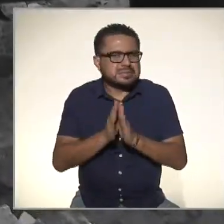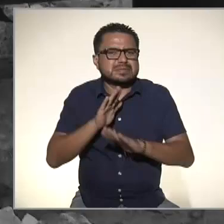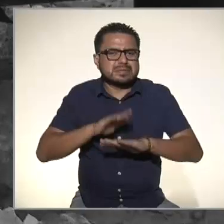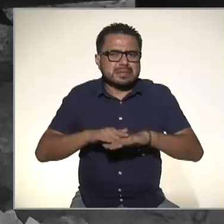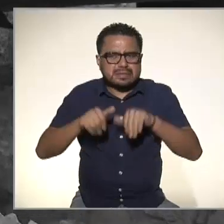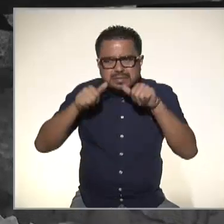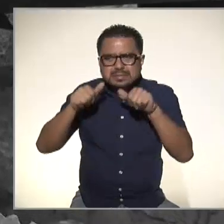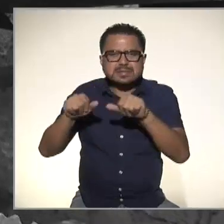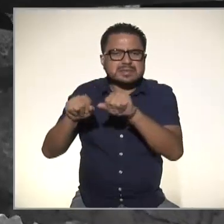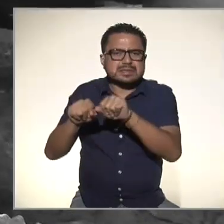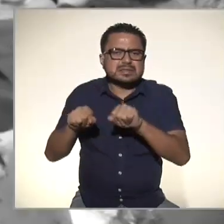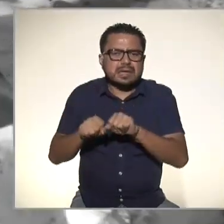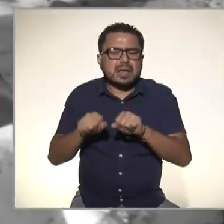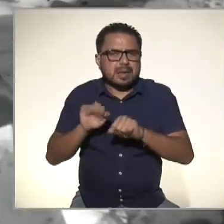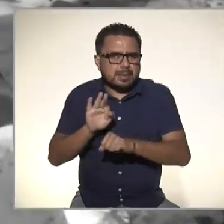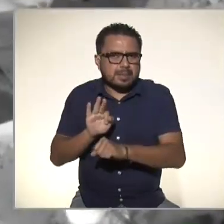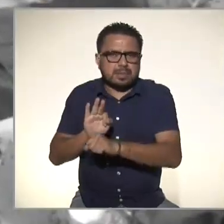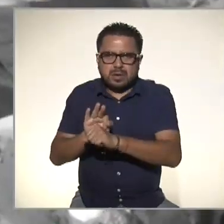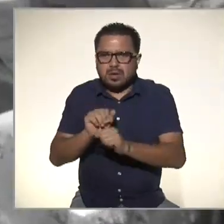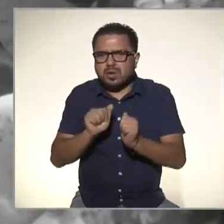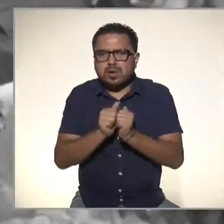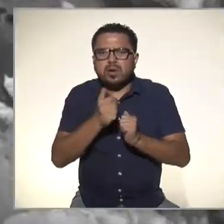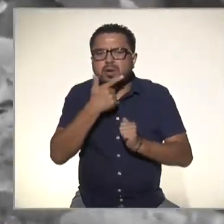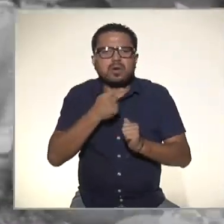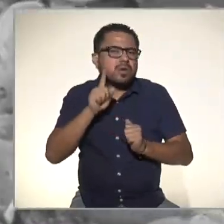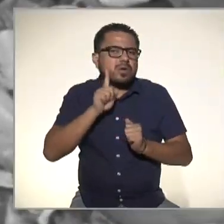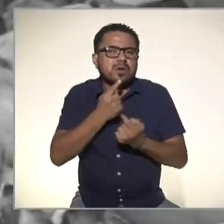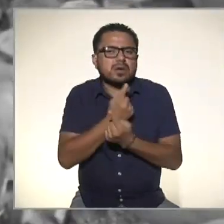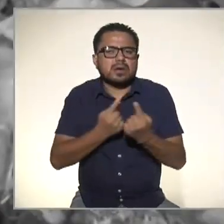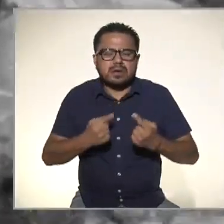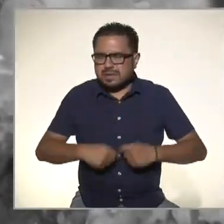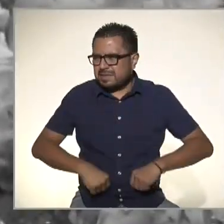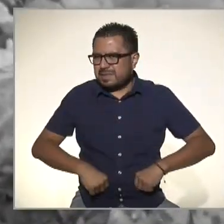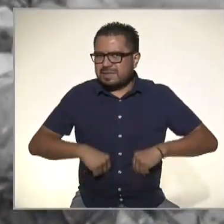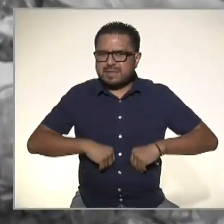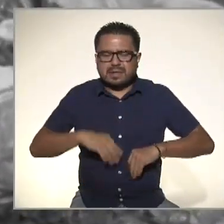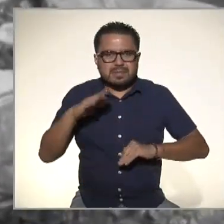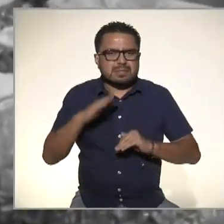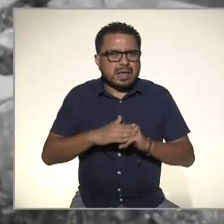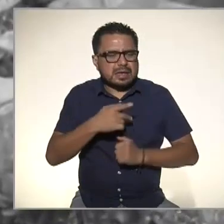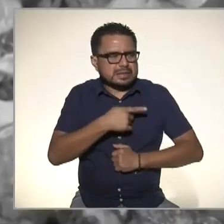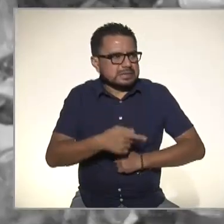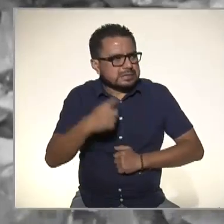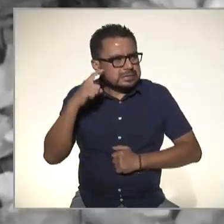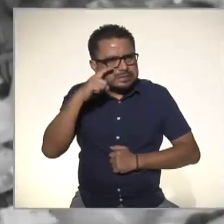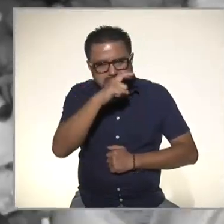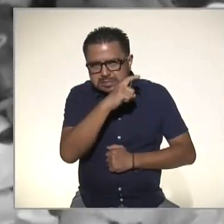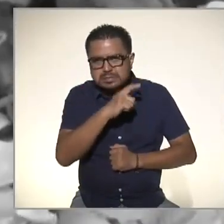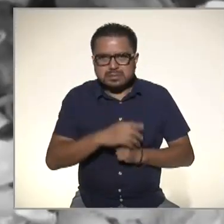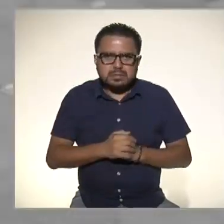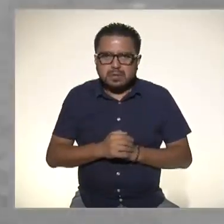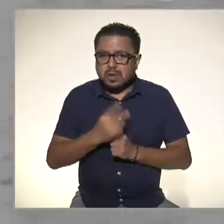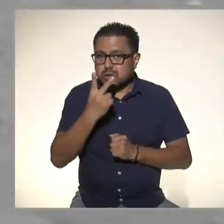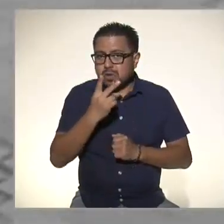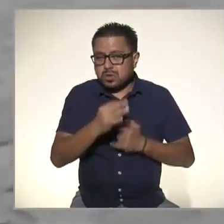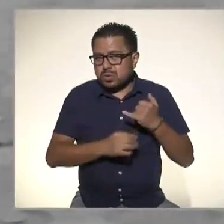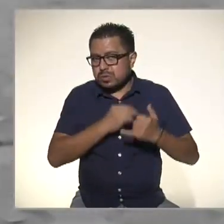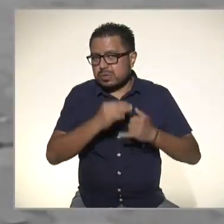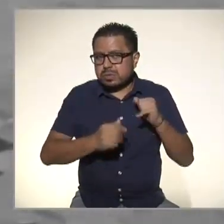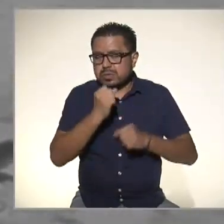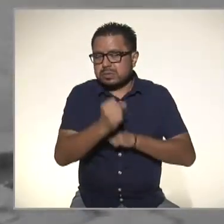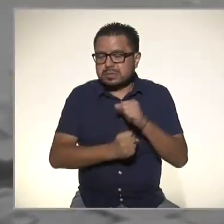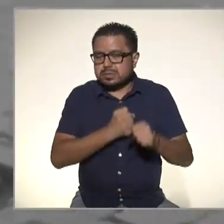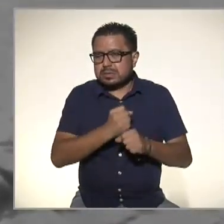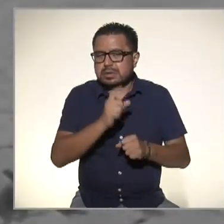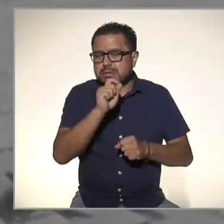en los sistemas y planes de protección de niños y niñas que viven en situaciones vulnerables y de pobreza. En las 2 últimas décadas